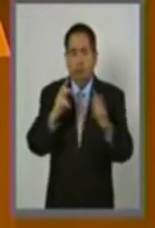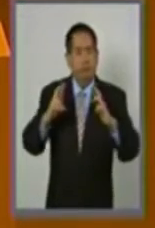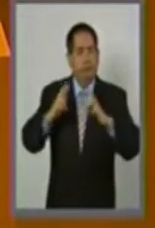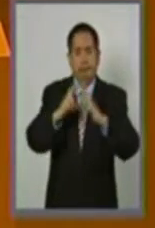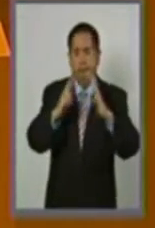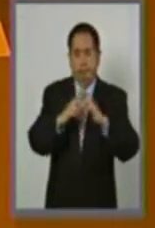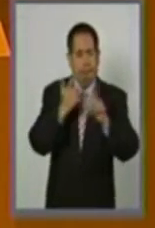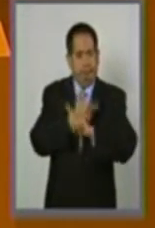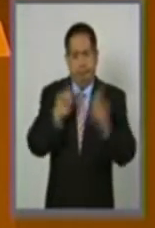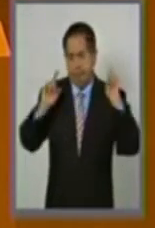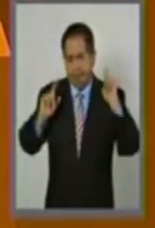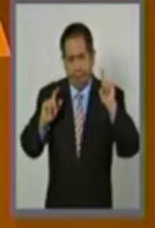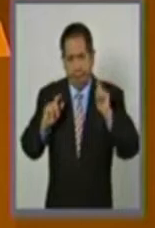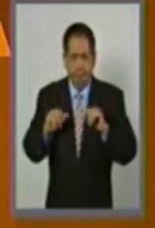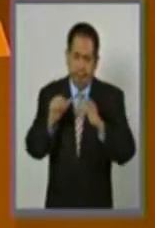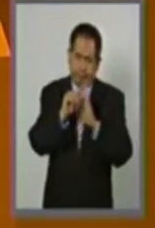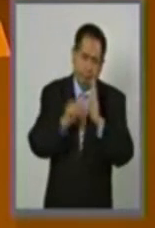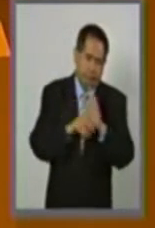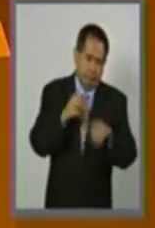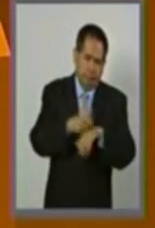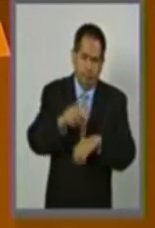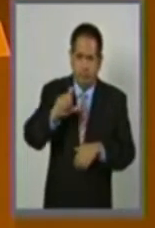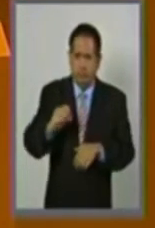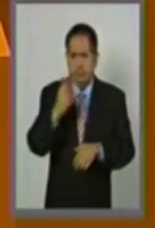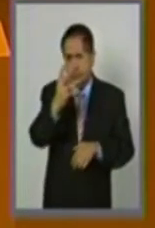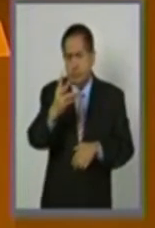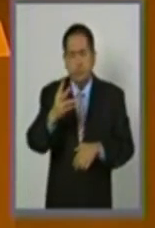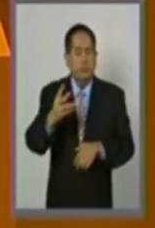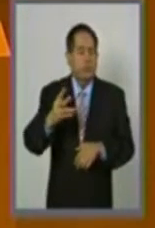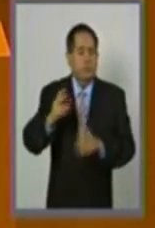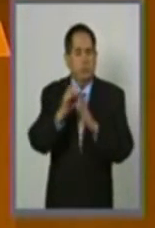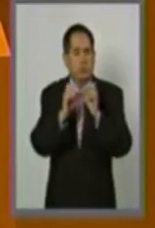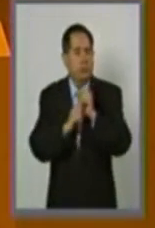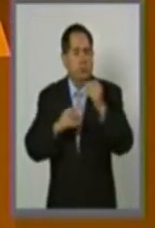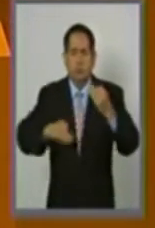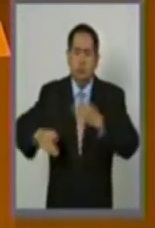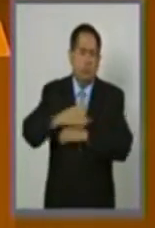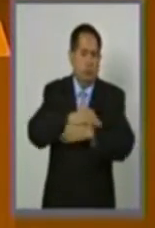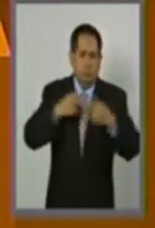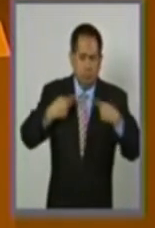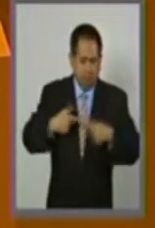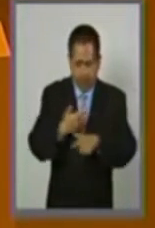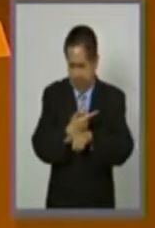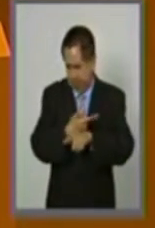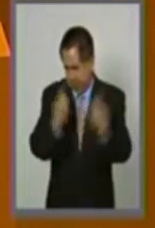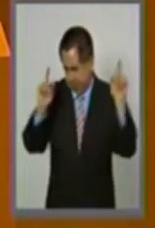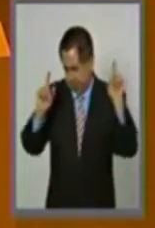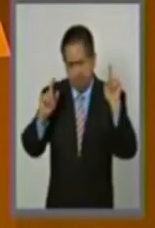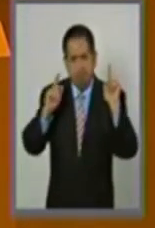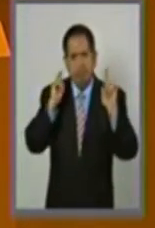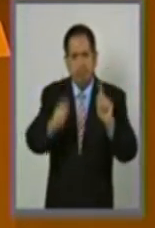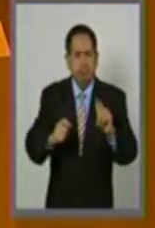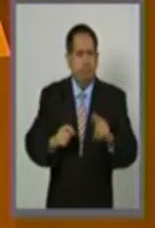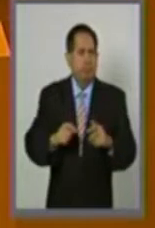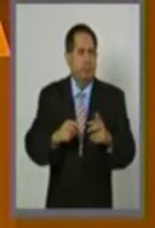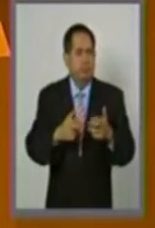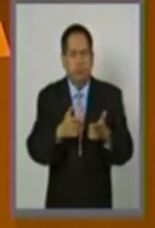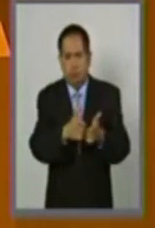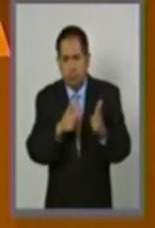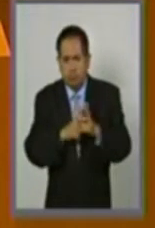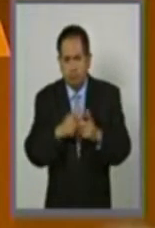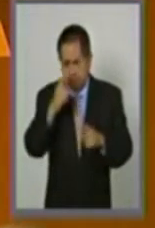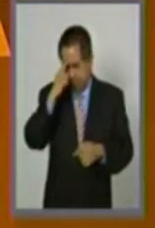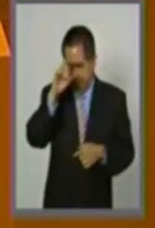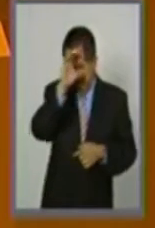religiosa, el artículo 24 de nuestra Carta Magna expone que toda persona tiene derecho a la libertad de convicciones éticas, de